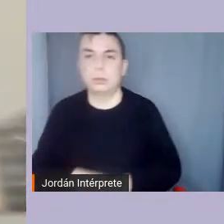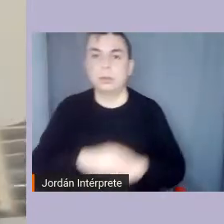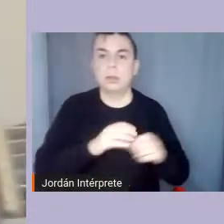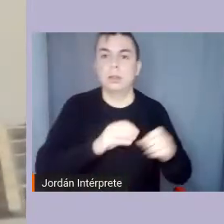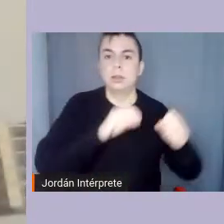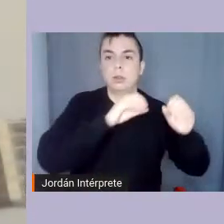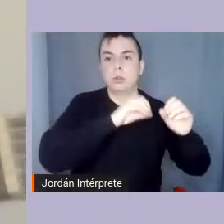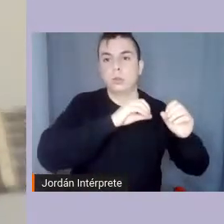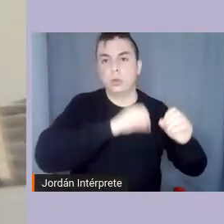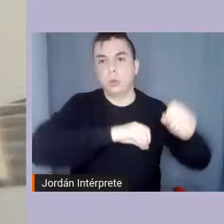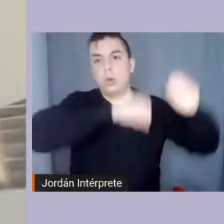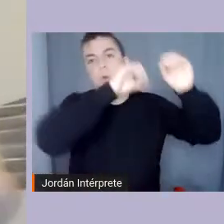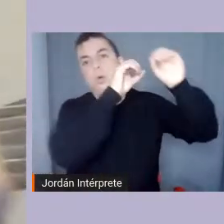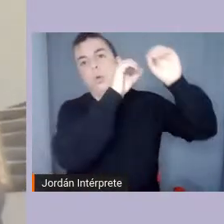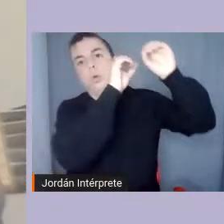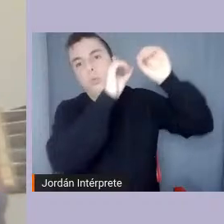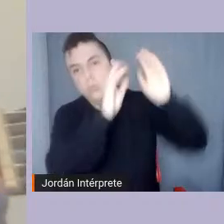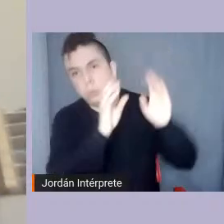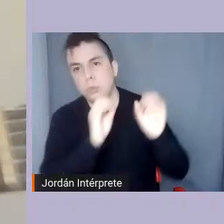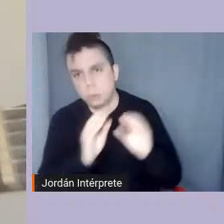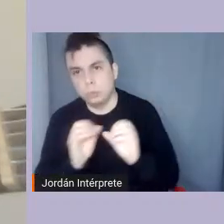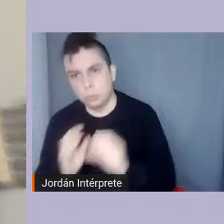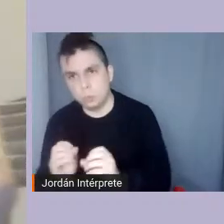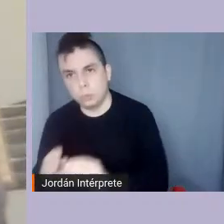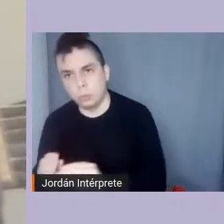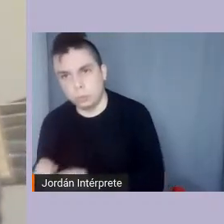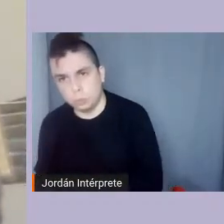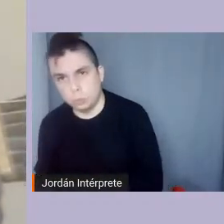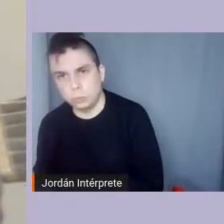Dum, dum, dum, dum, dum.